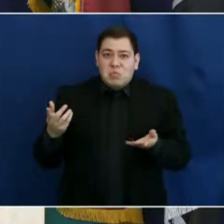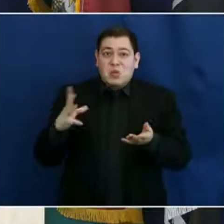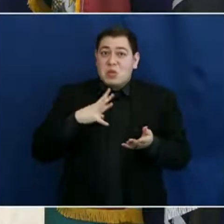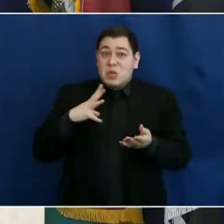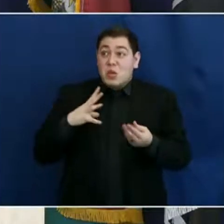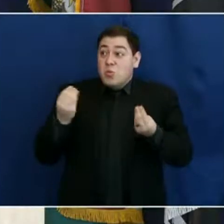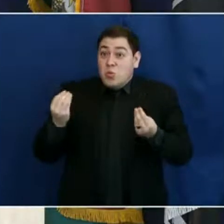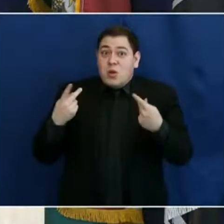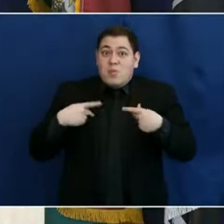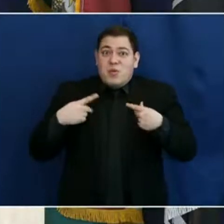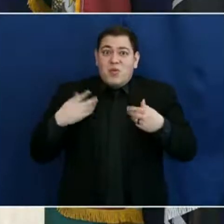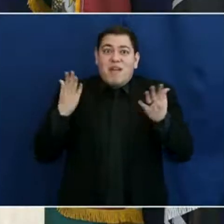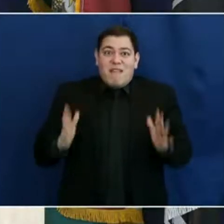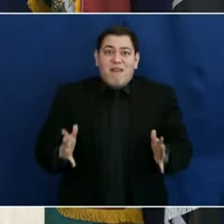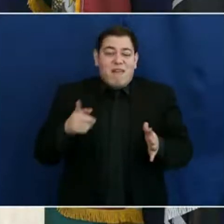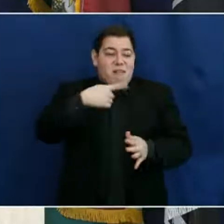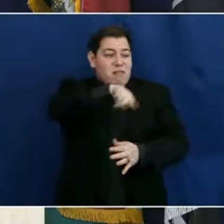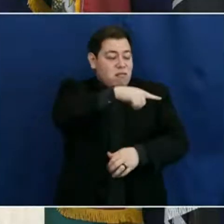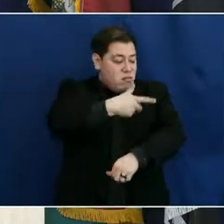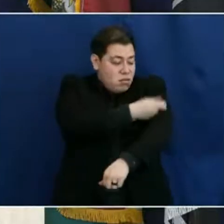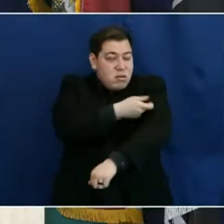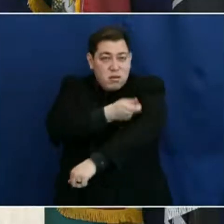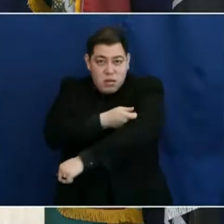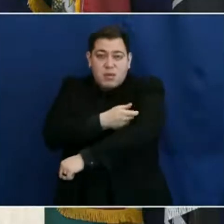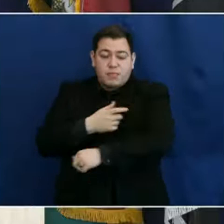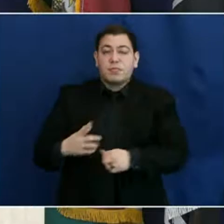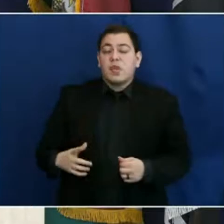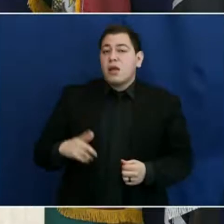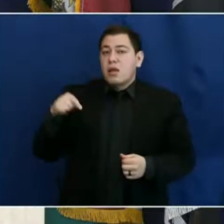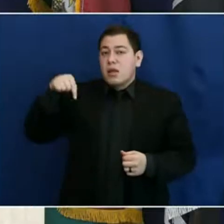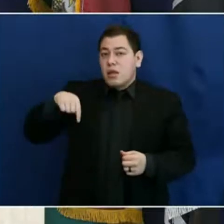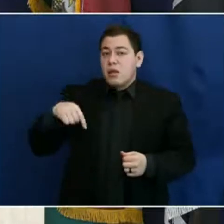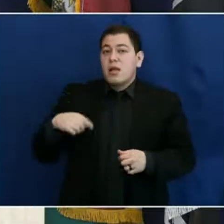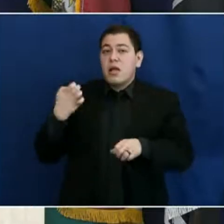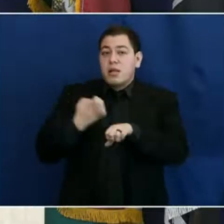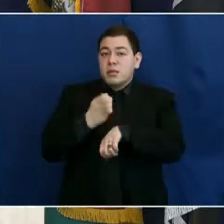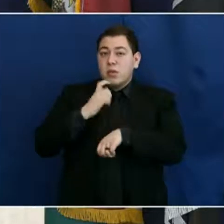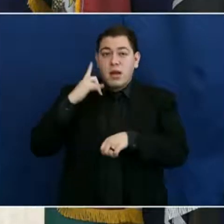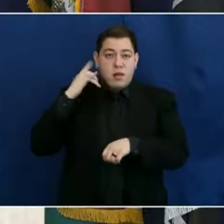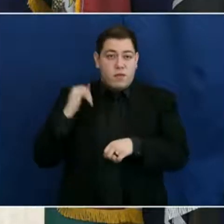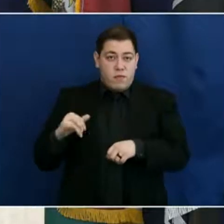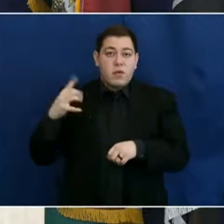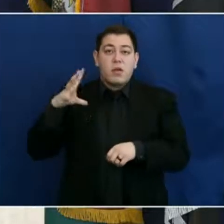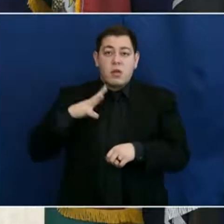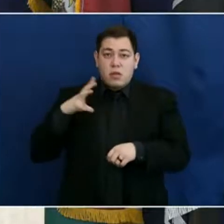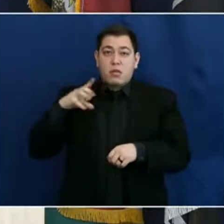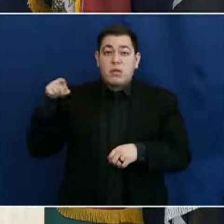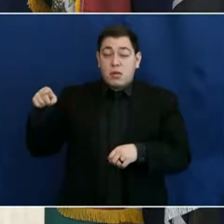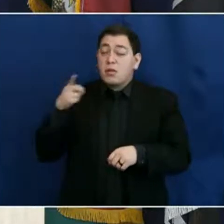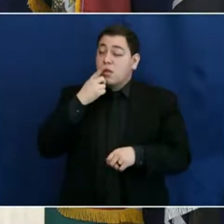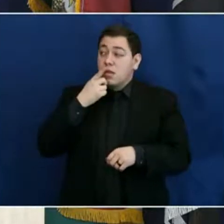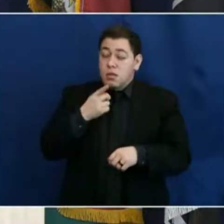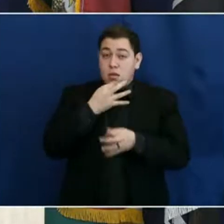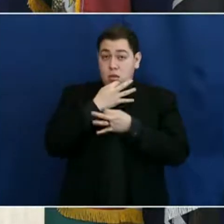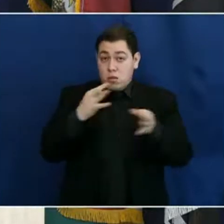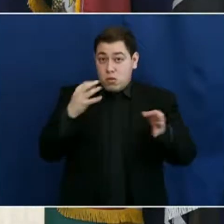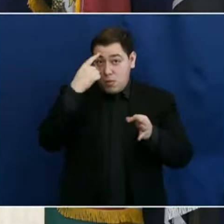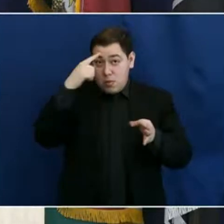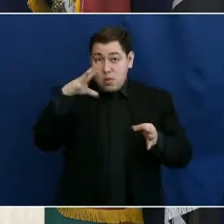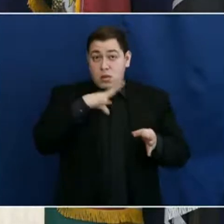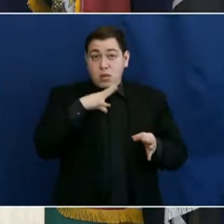recibido noticias del Departamento de Salud Público de California que la tasa de casos en nuestro condado ya es inferior